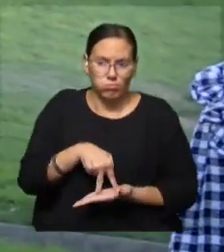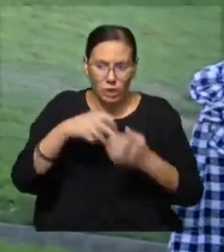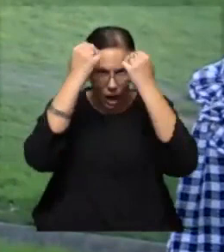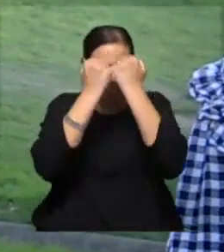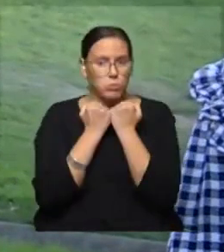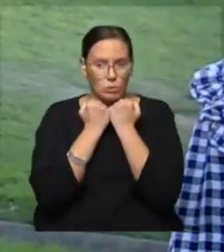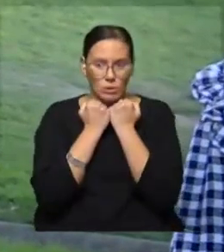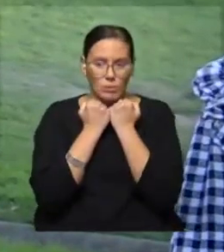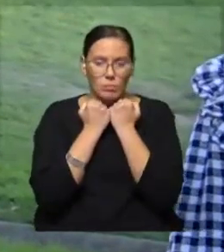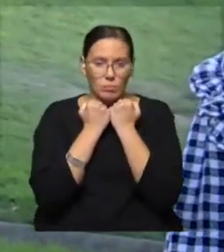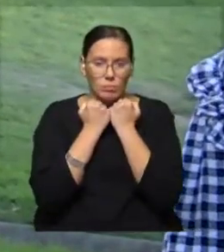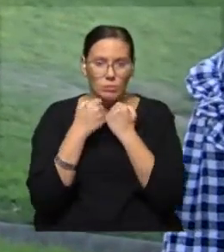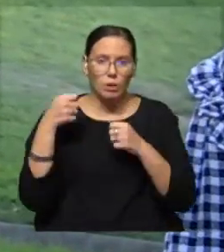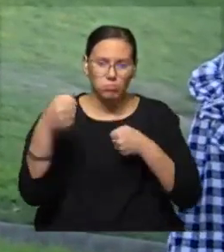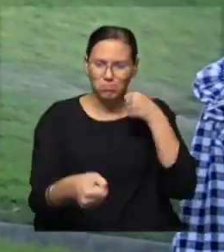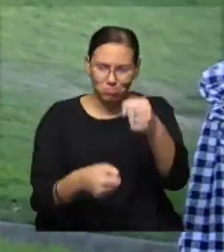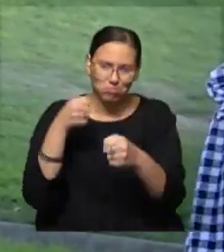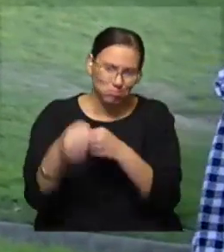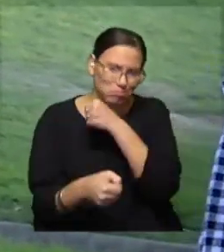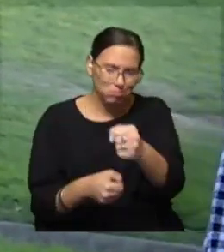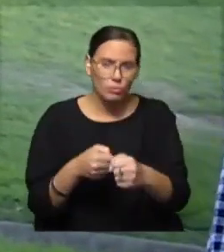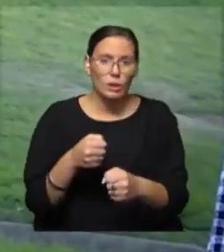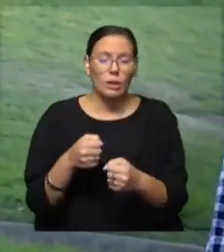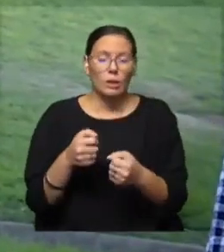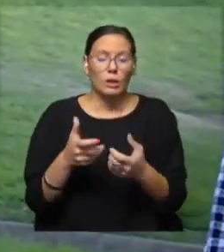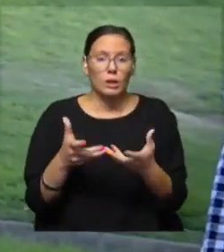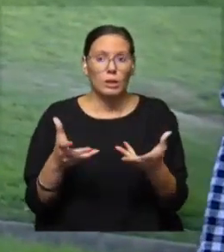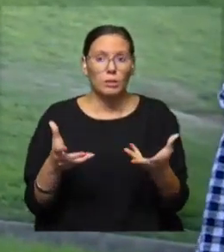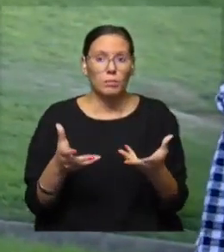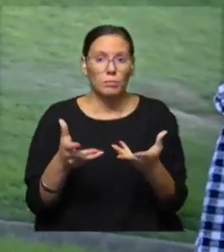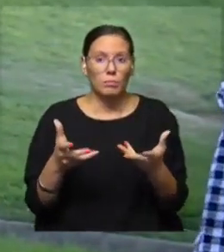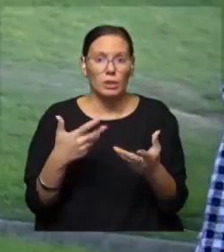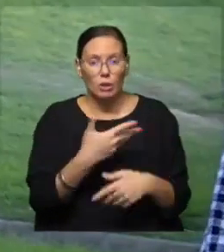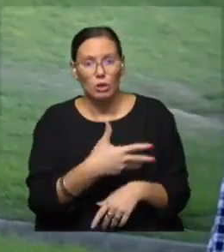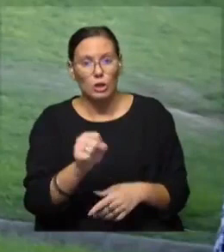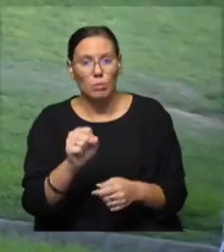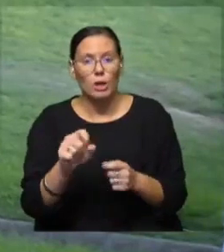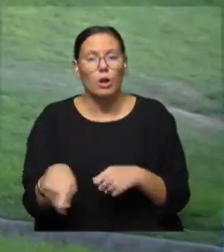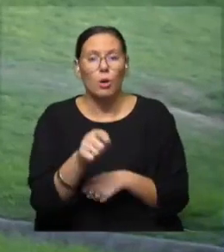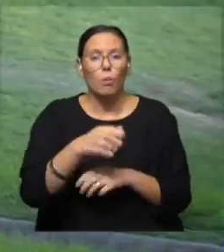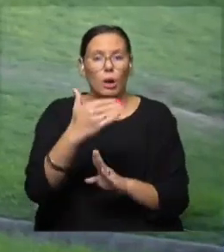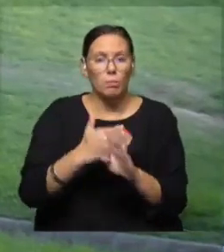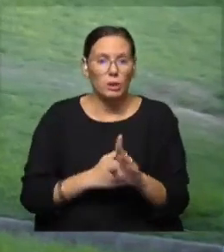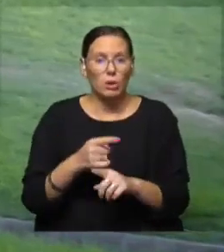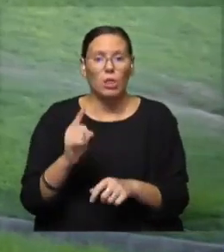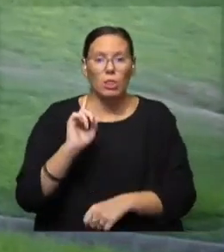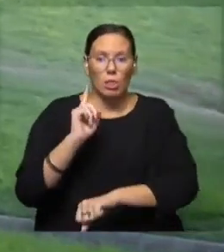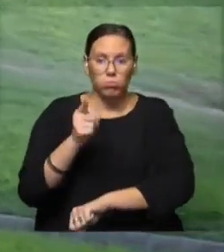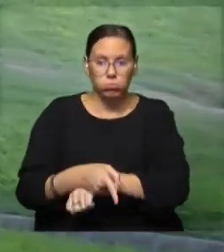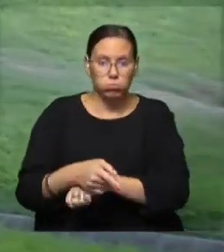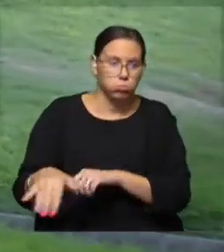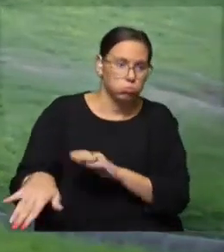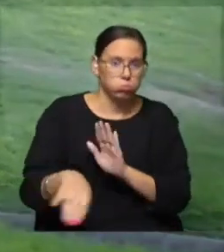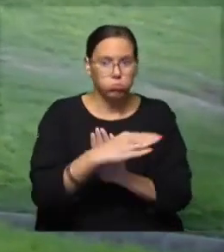encapuchados, golpeados, hasta que nos llevaron al juez de menores y el juez dictaminó que fuéramos